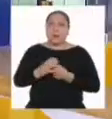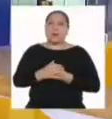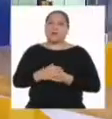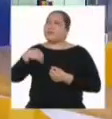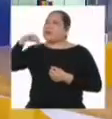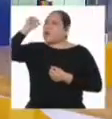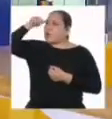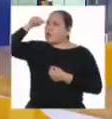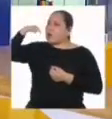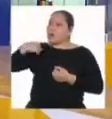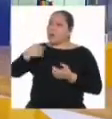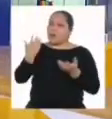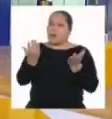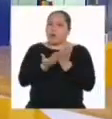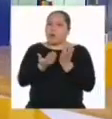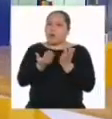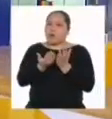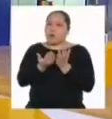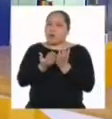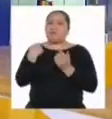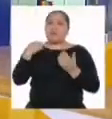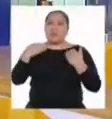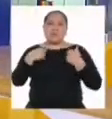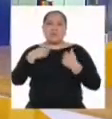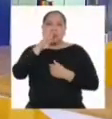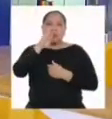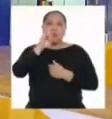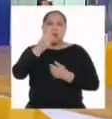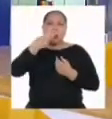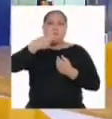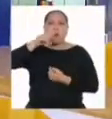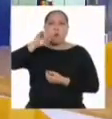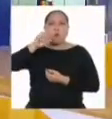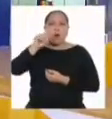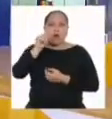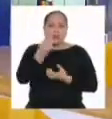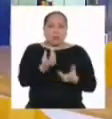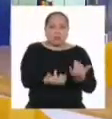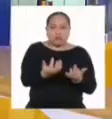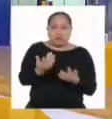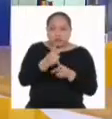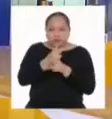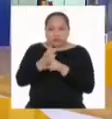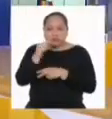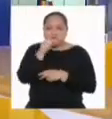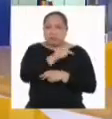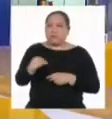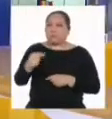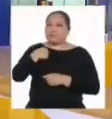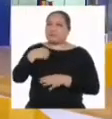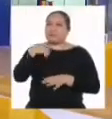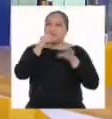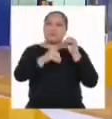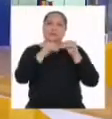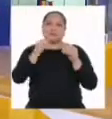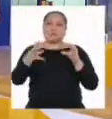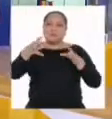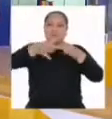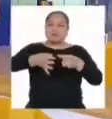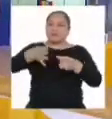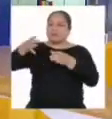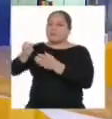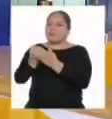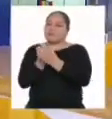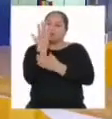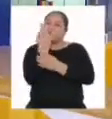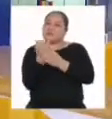Recuerdo que cuando estaba en el colegio teníamos un biohuerto en el que cuidábamos nuestras plantitas. Y a raíz de esa experiencia comencé a colocar macetas en